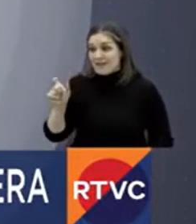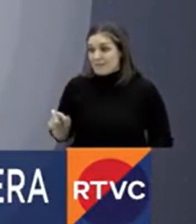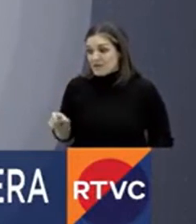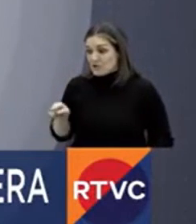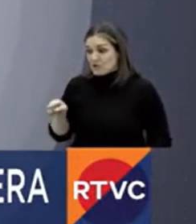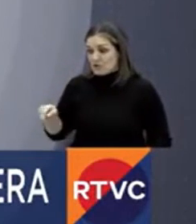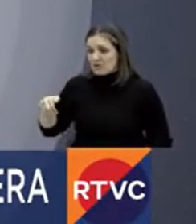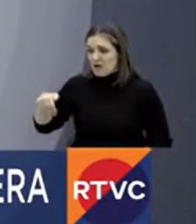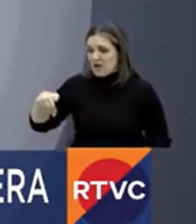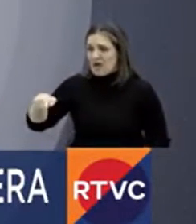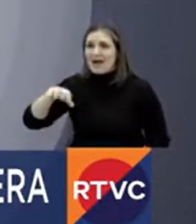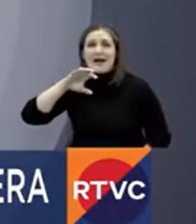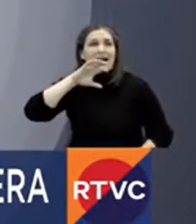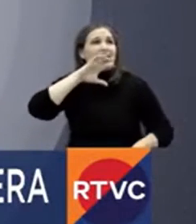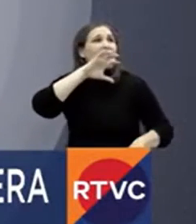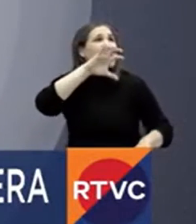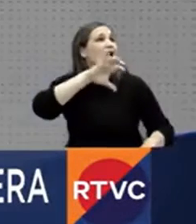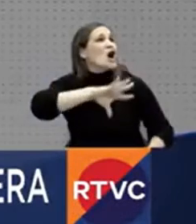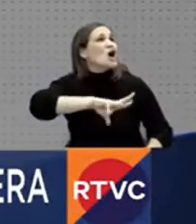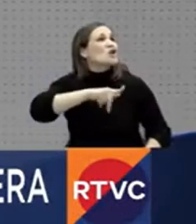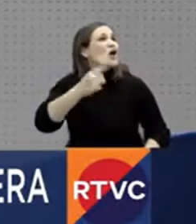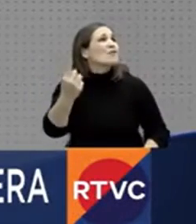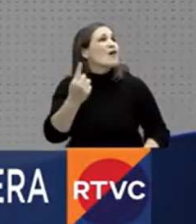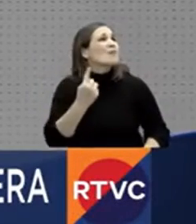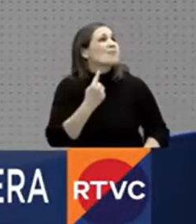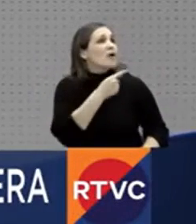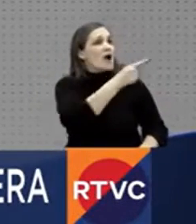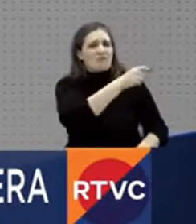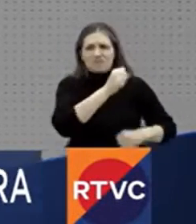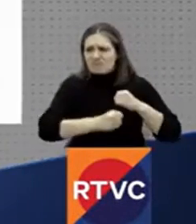su reacción hubo disparos.